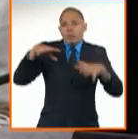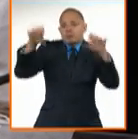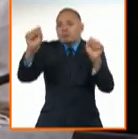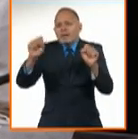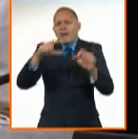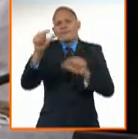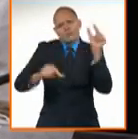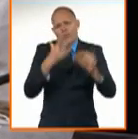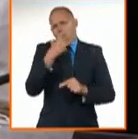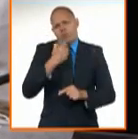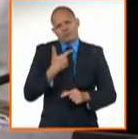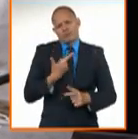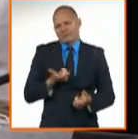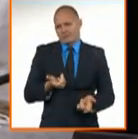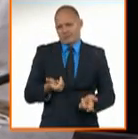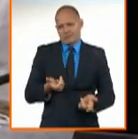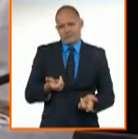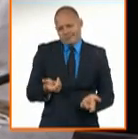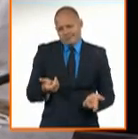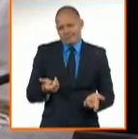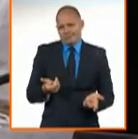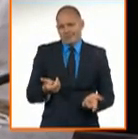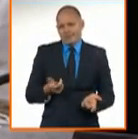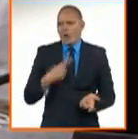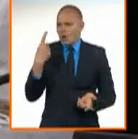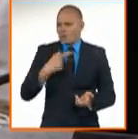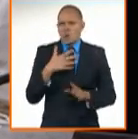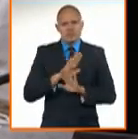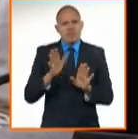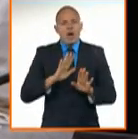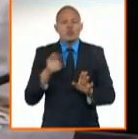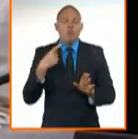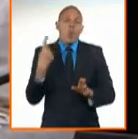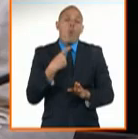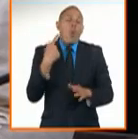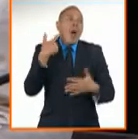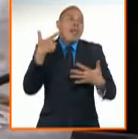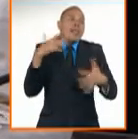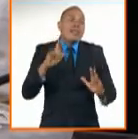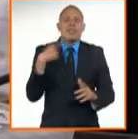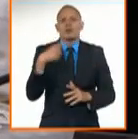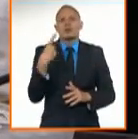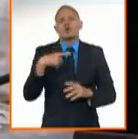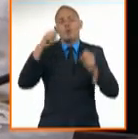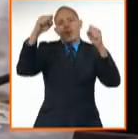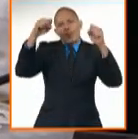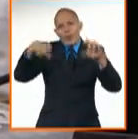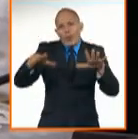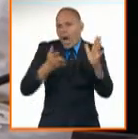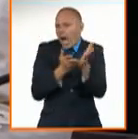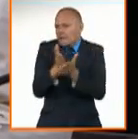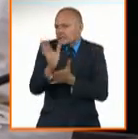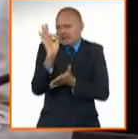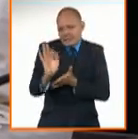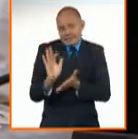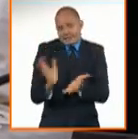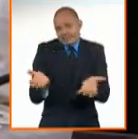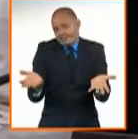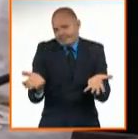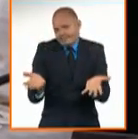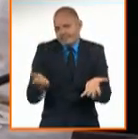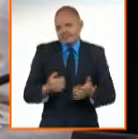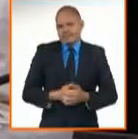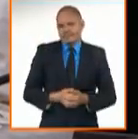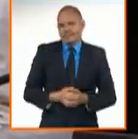dar servicio las 24 horas nosotros normalmente como se ha explicado si mantenemos